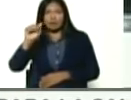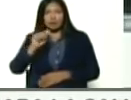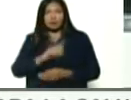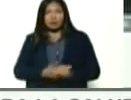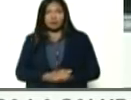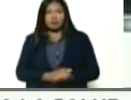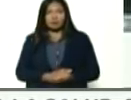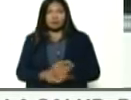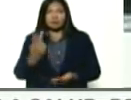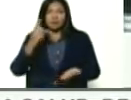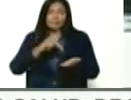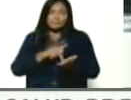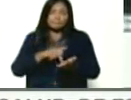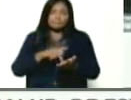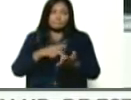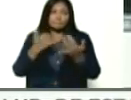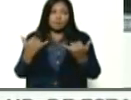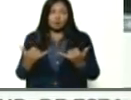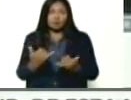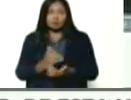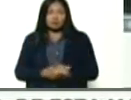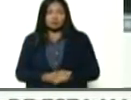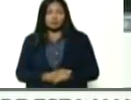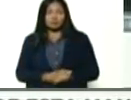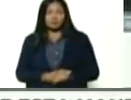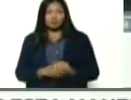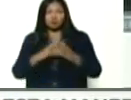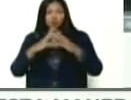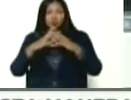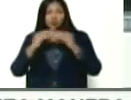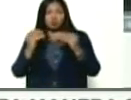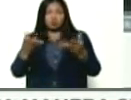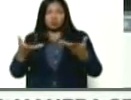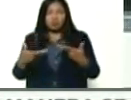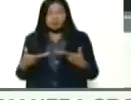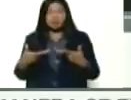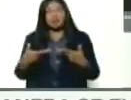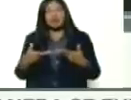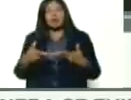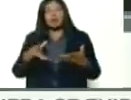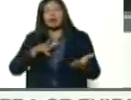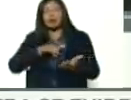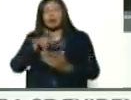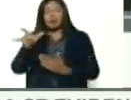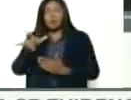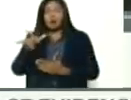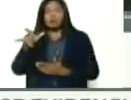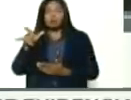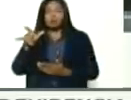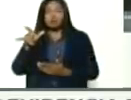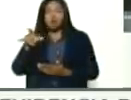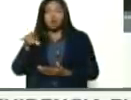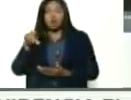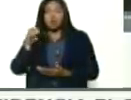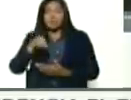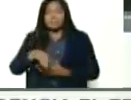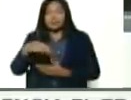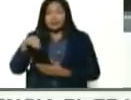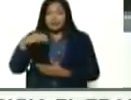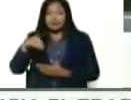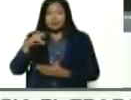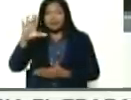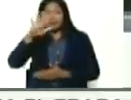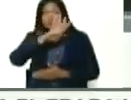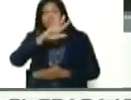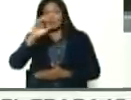están precisamente porque están recibiendo en el aeropuerto de maiquetía 500 mil vacunas